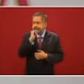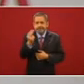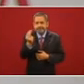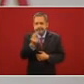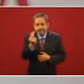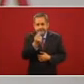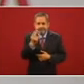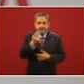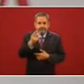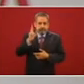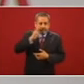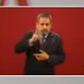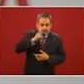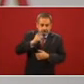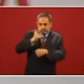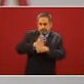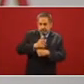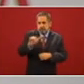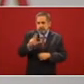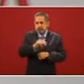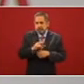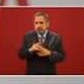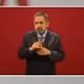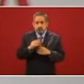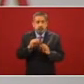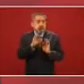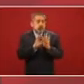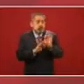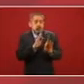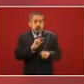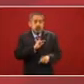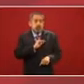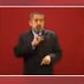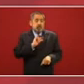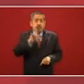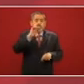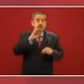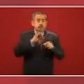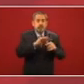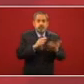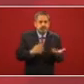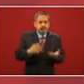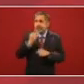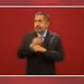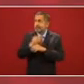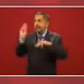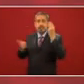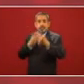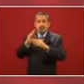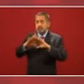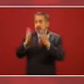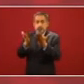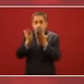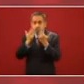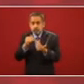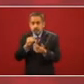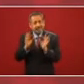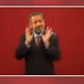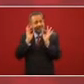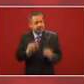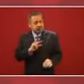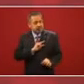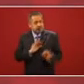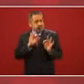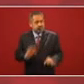necesita ni confirmación diagnóstica ni un tratamiento especial en virtud de que no existen en el mundo entero medicamentos específicos para